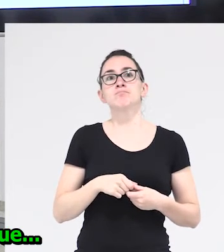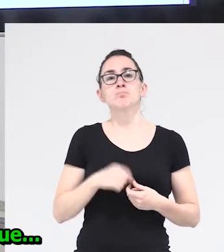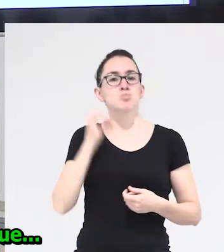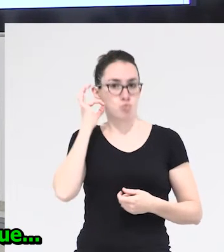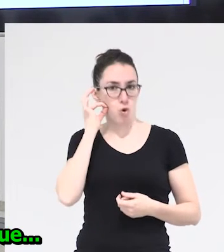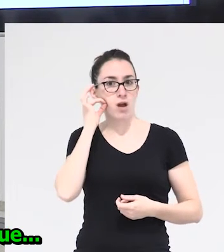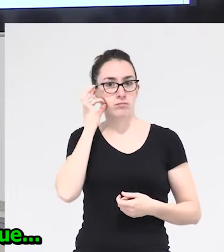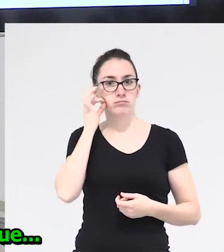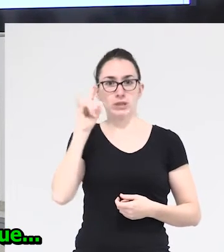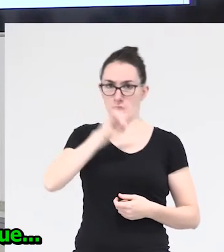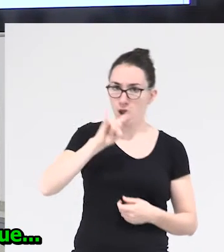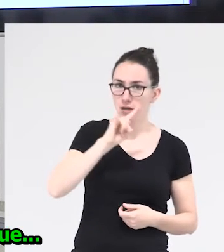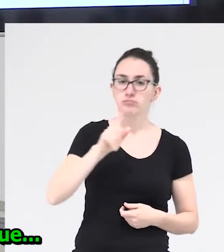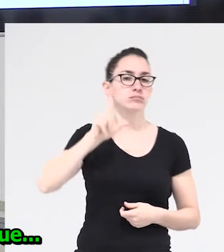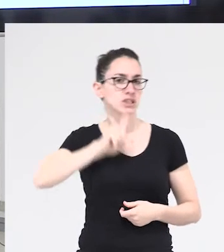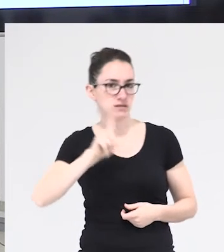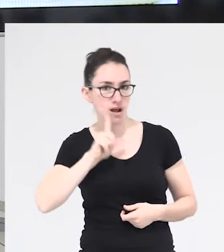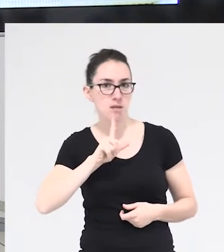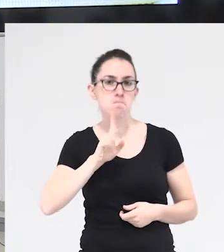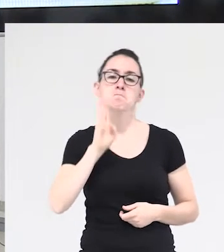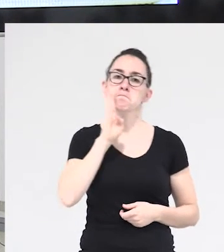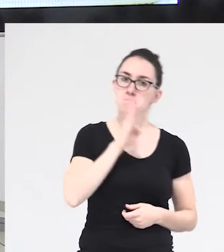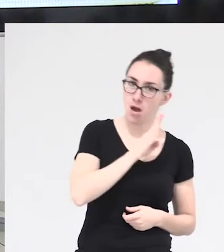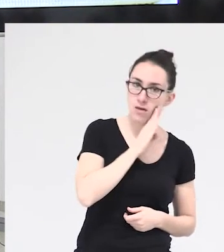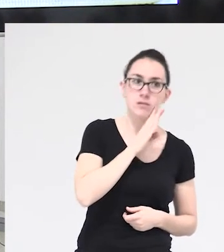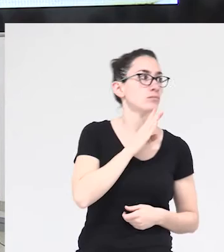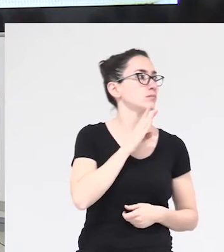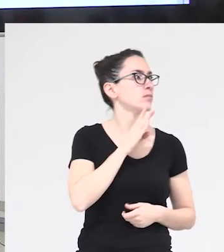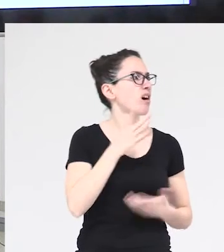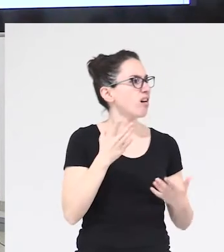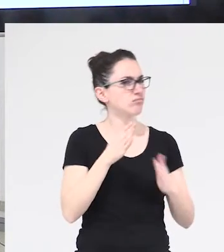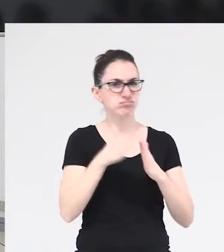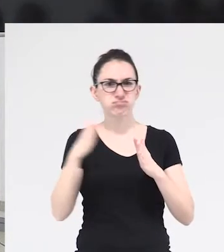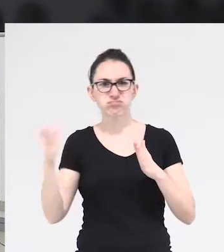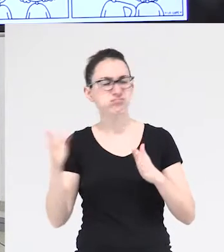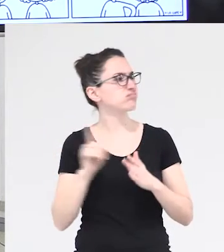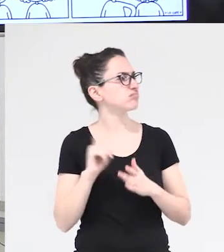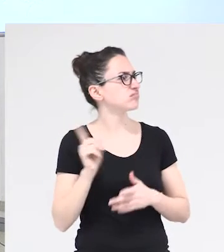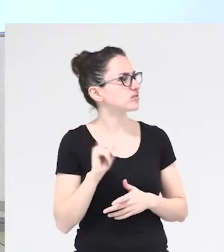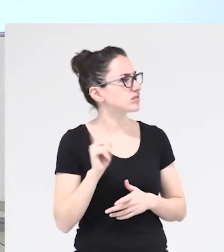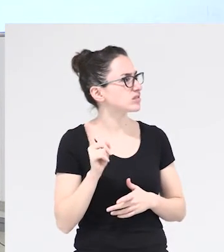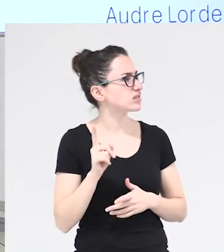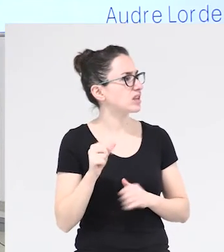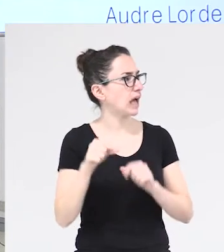mujer negra, lesbiana, madre que vivió un... Uy, ¿por qué se va así todo esto tan rápido?